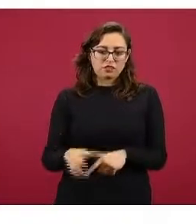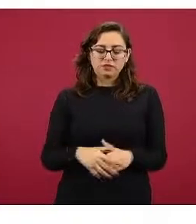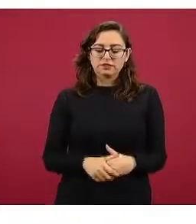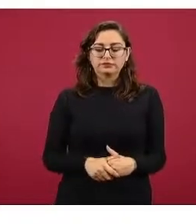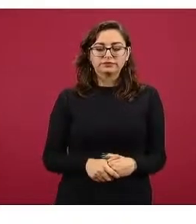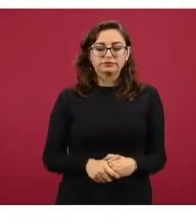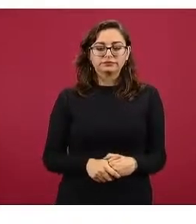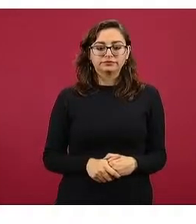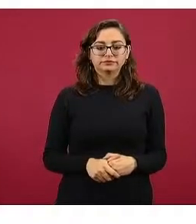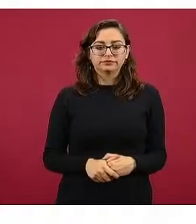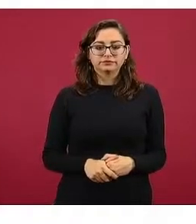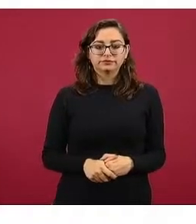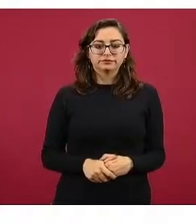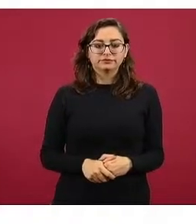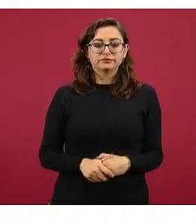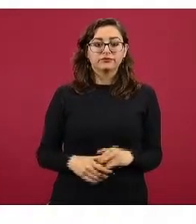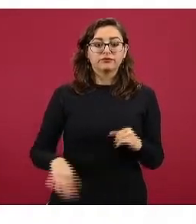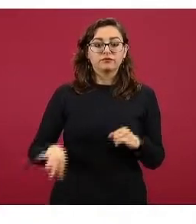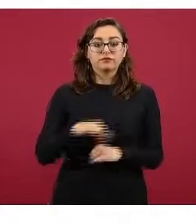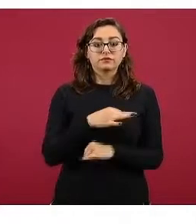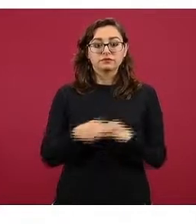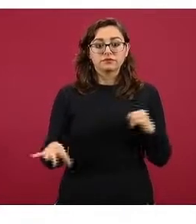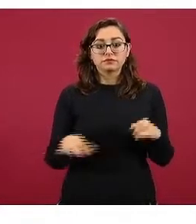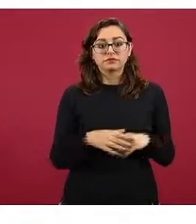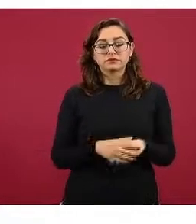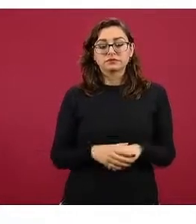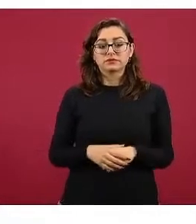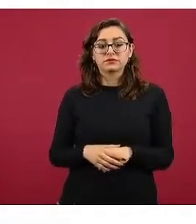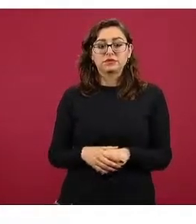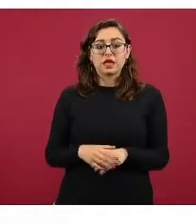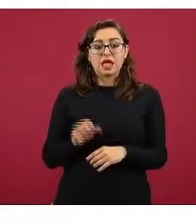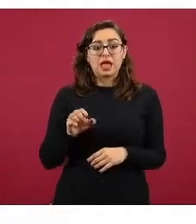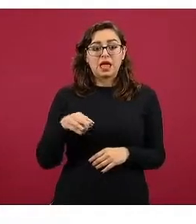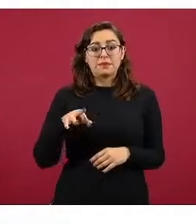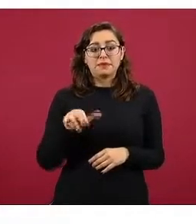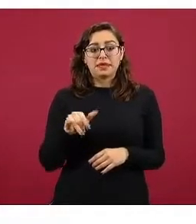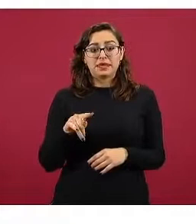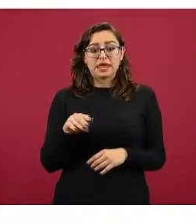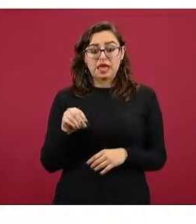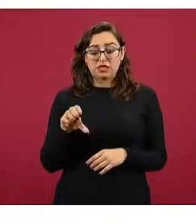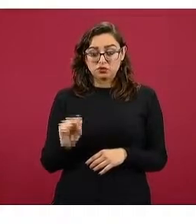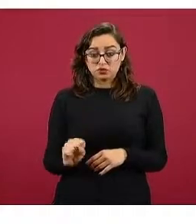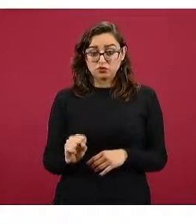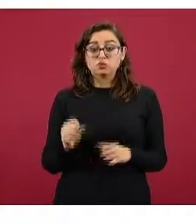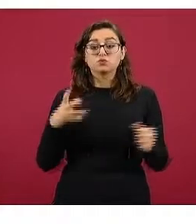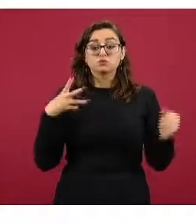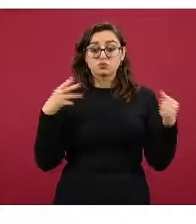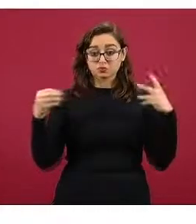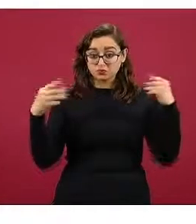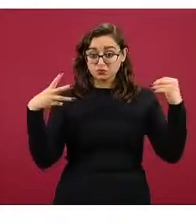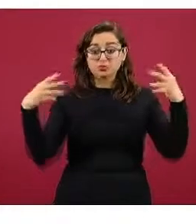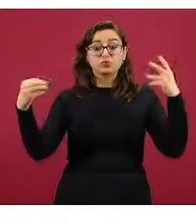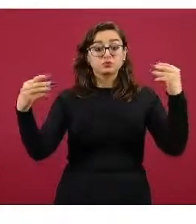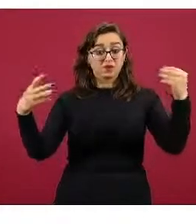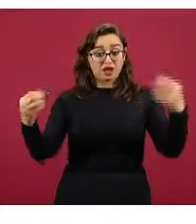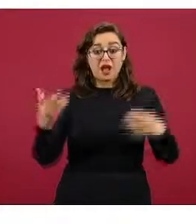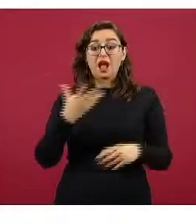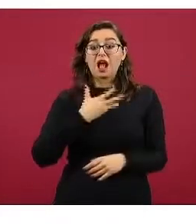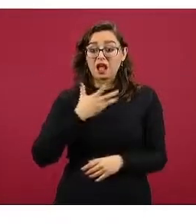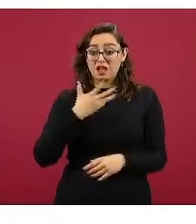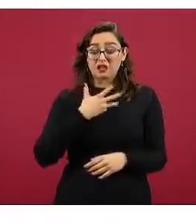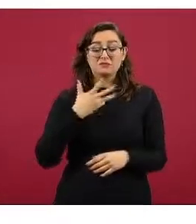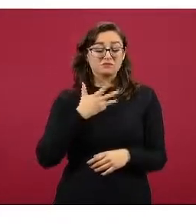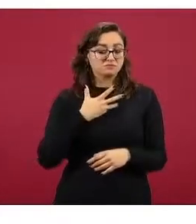mismas fechas. Y la última, Emiratos Árabes Unidos, tiene transmisión comunitaria, quiere decir que